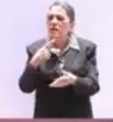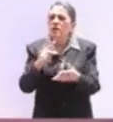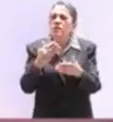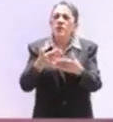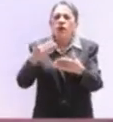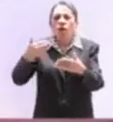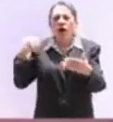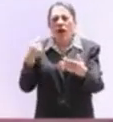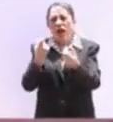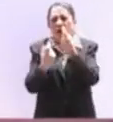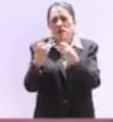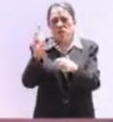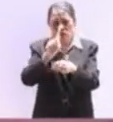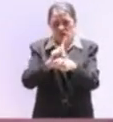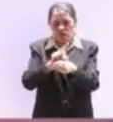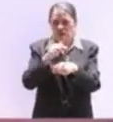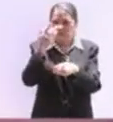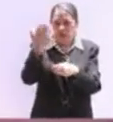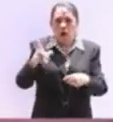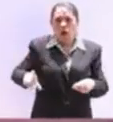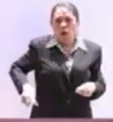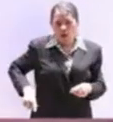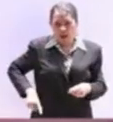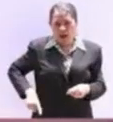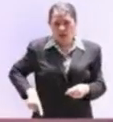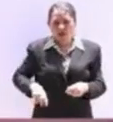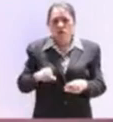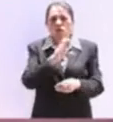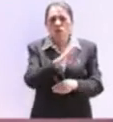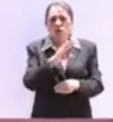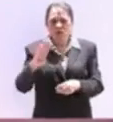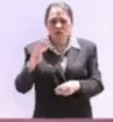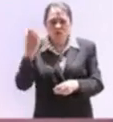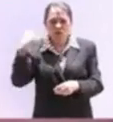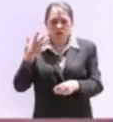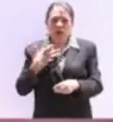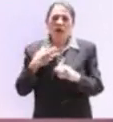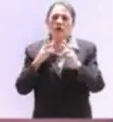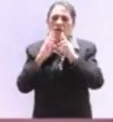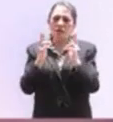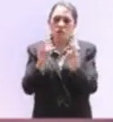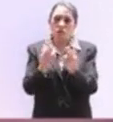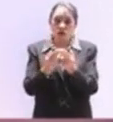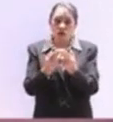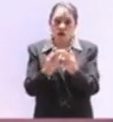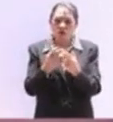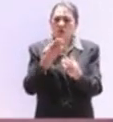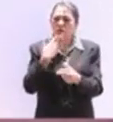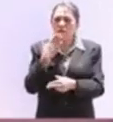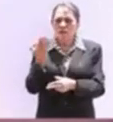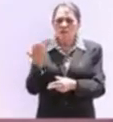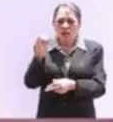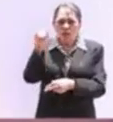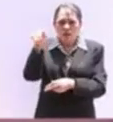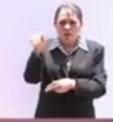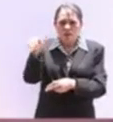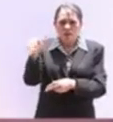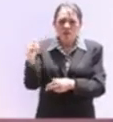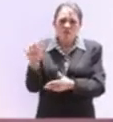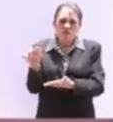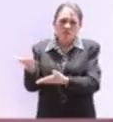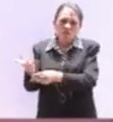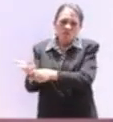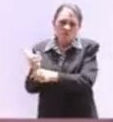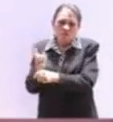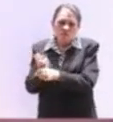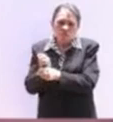algunos días el gobernador y su servidora tuvimos una reunión. El gobernador tuvo a bien visitarme en la Ciudad de México